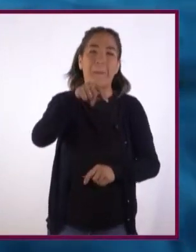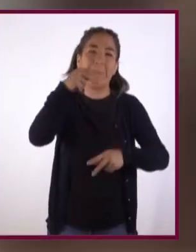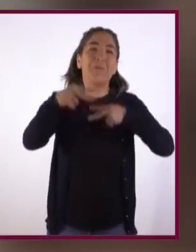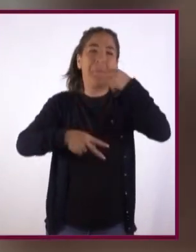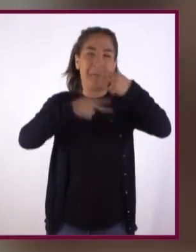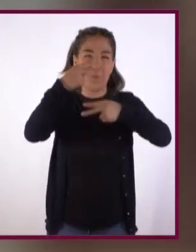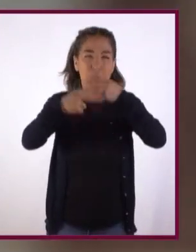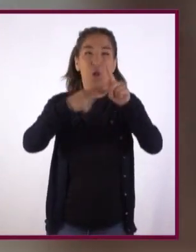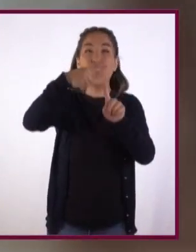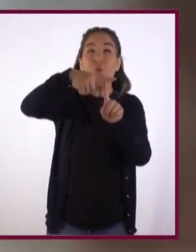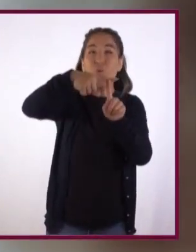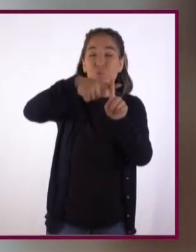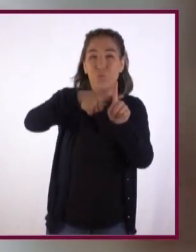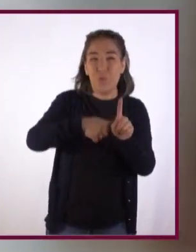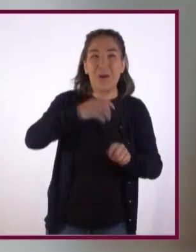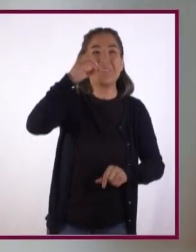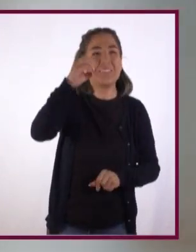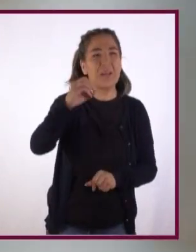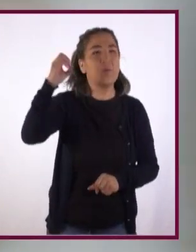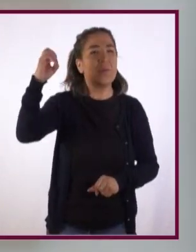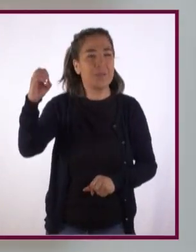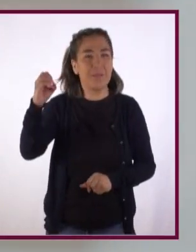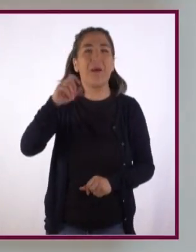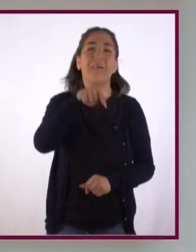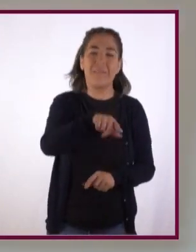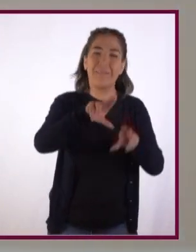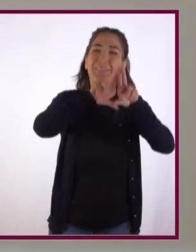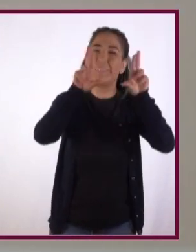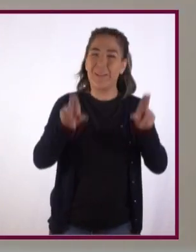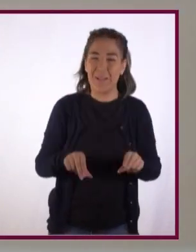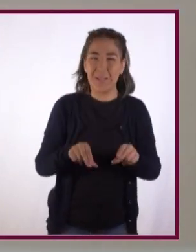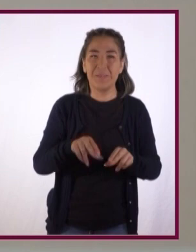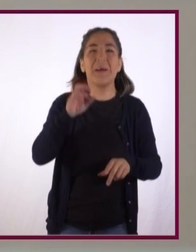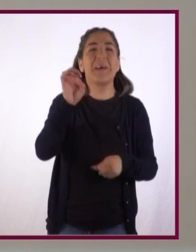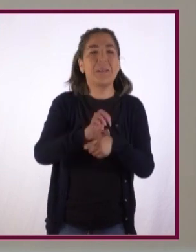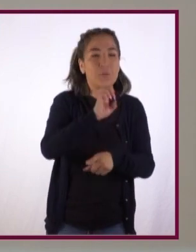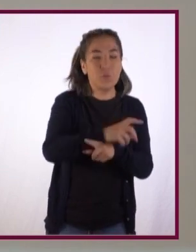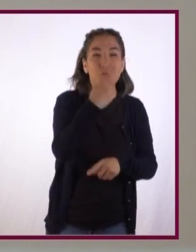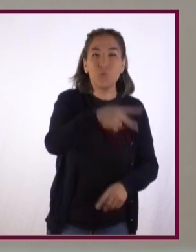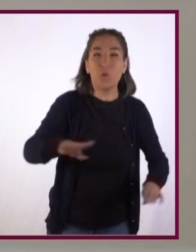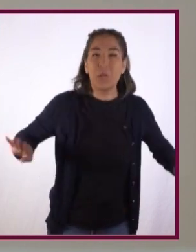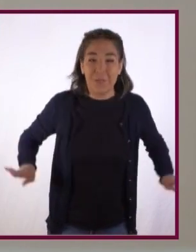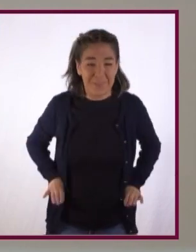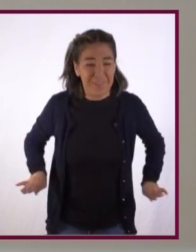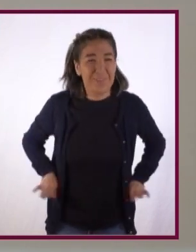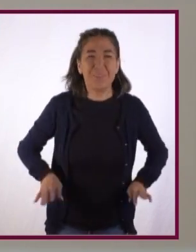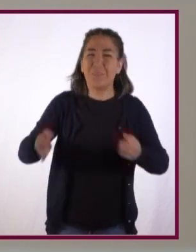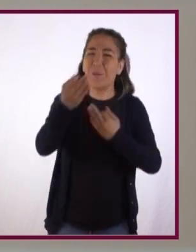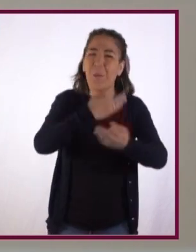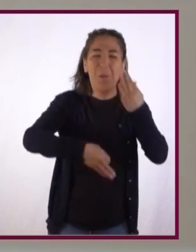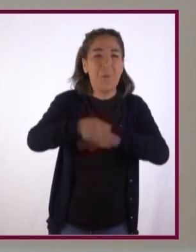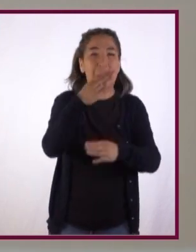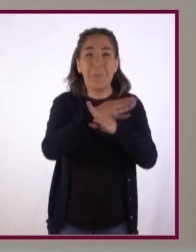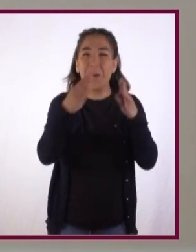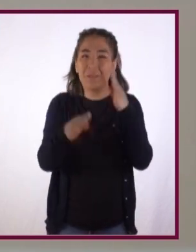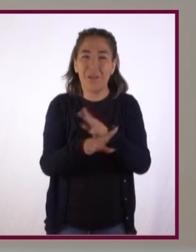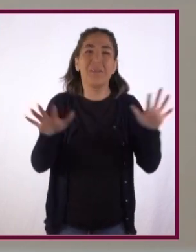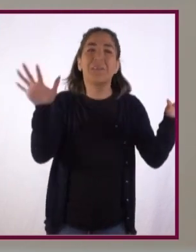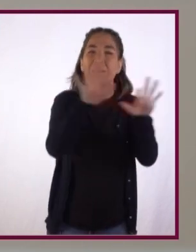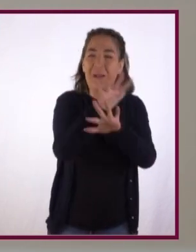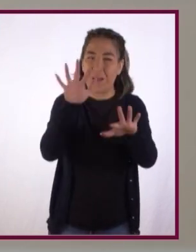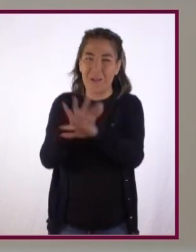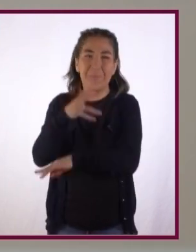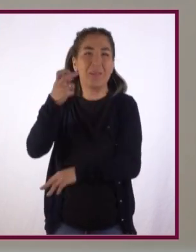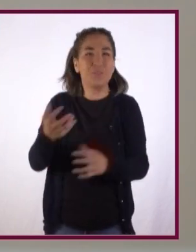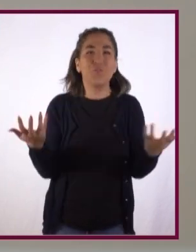es vapor. Si le bajamos debajo de 0 grados centígrados es hielo. Entonces sí, las propiedades de todos los materiales cambian